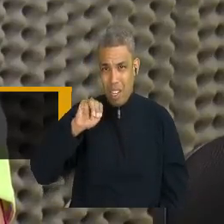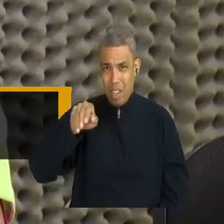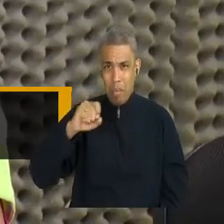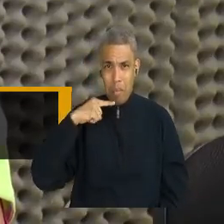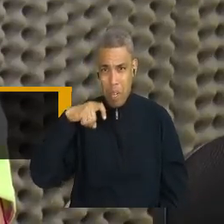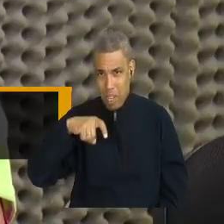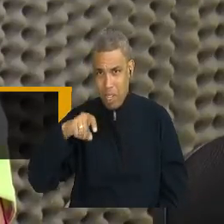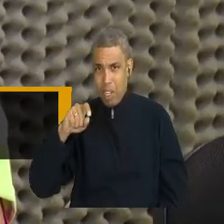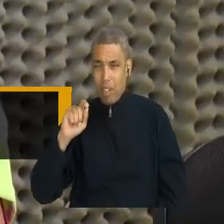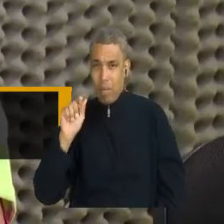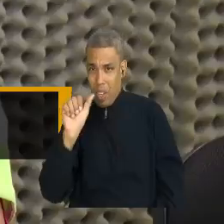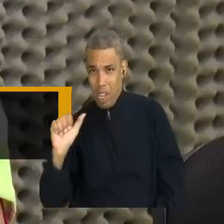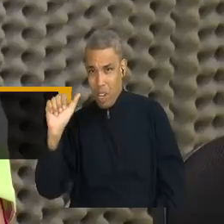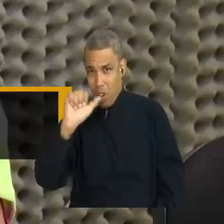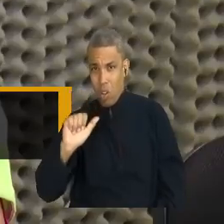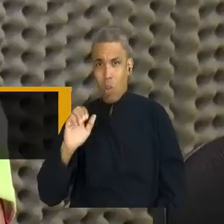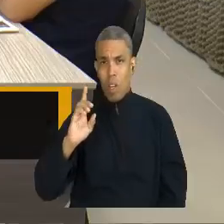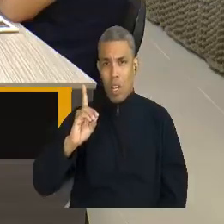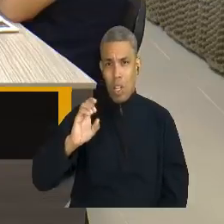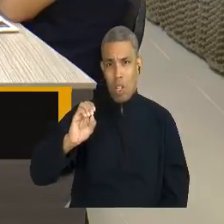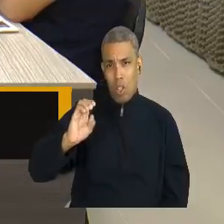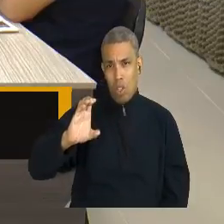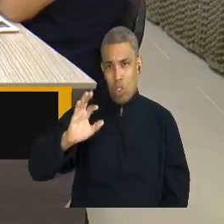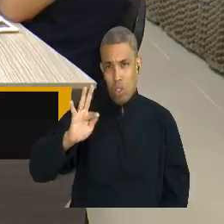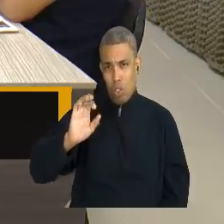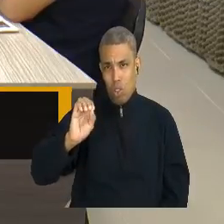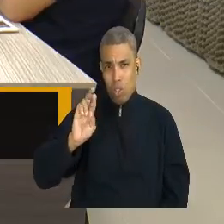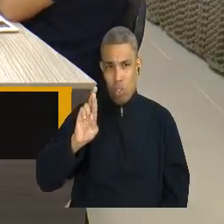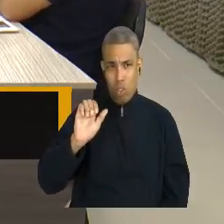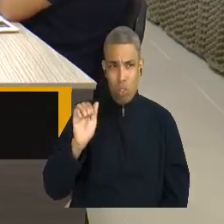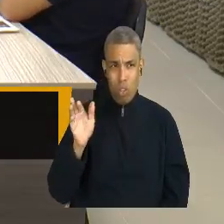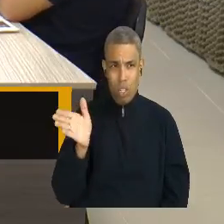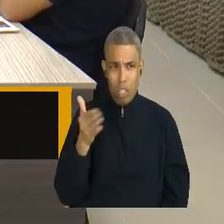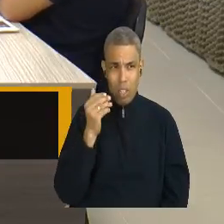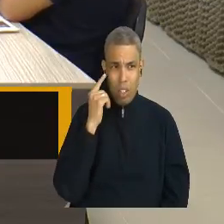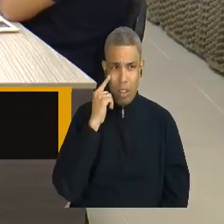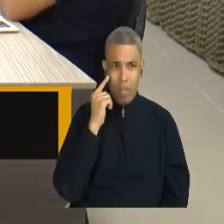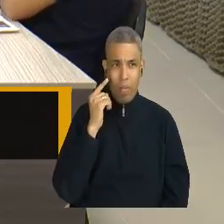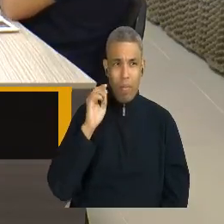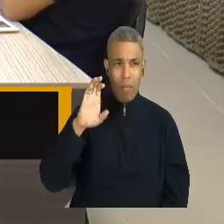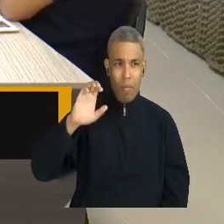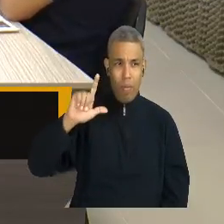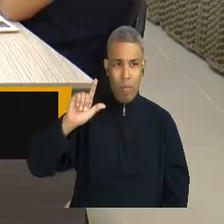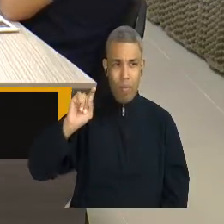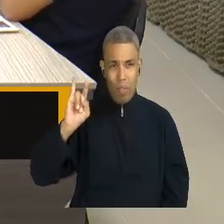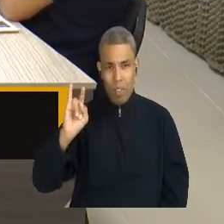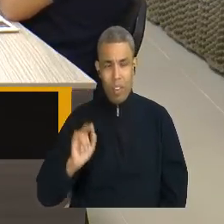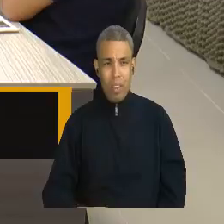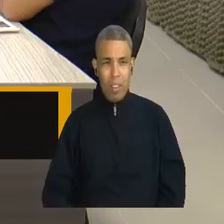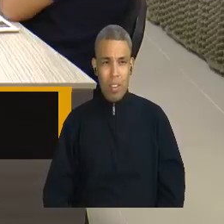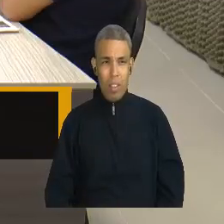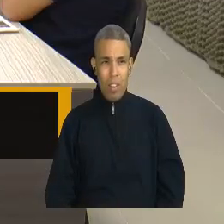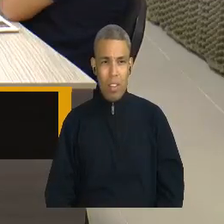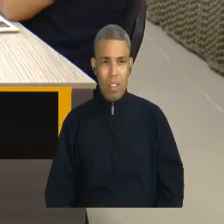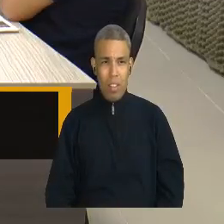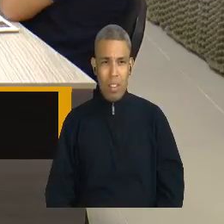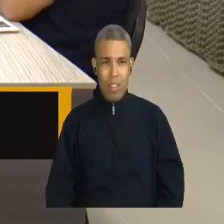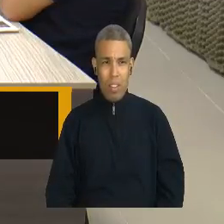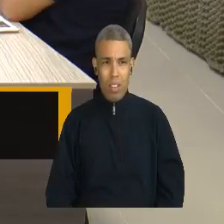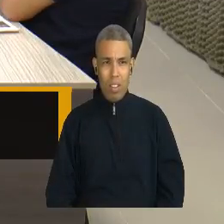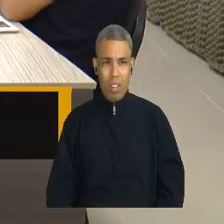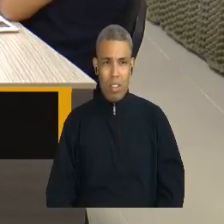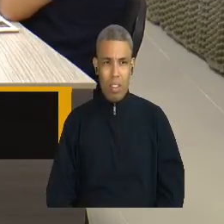info.bucaramanga@doctoraclown.org. Ese clown se escribe clown. Ahí está escrito clown, CLWN. Porque es payaso en inglés.